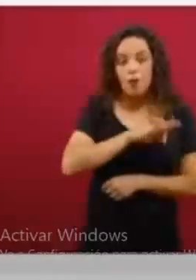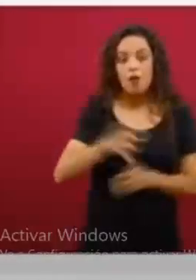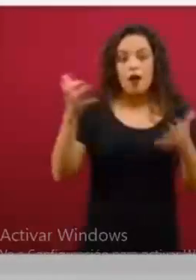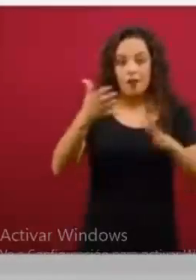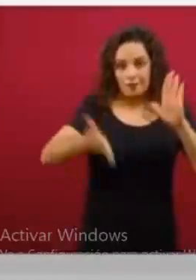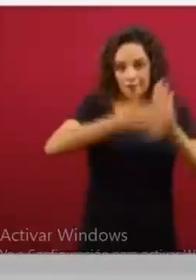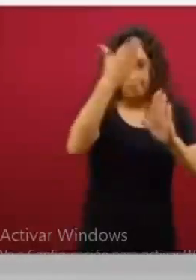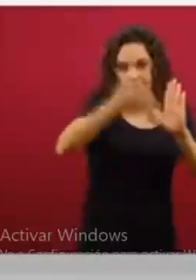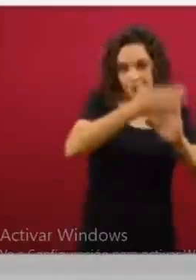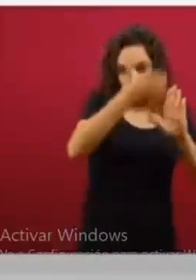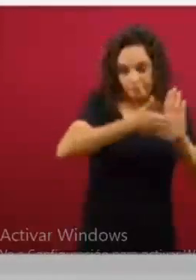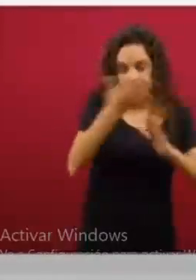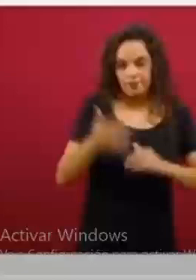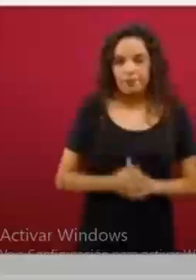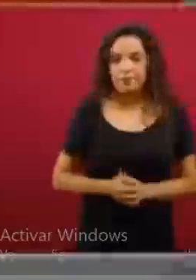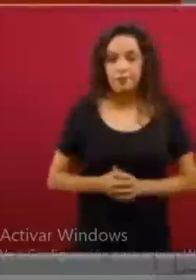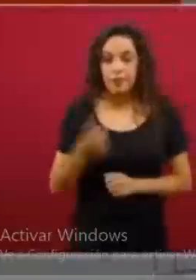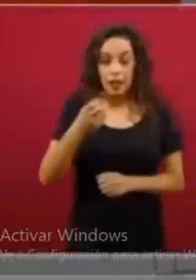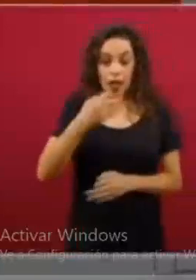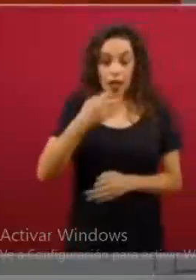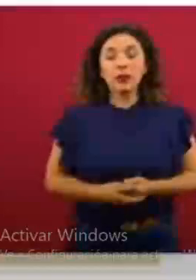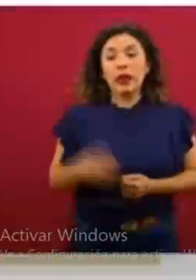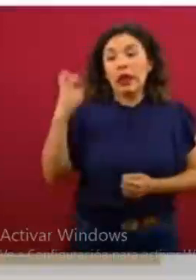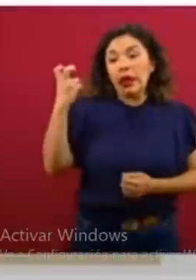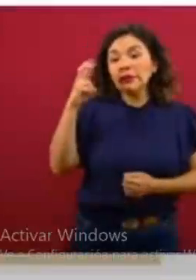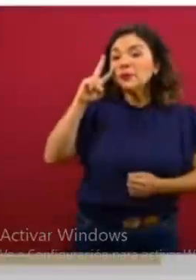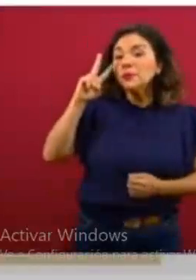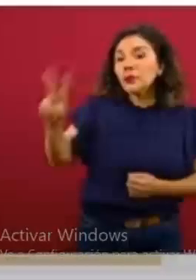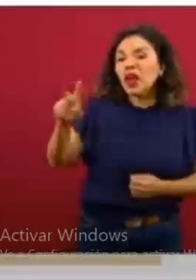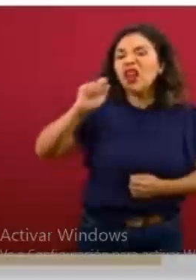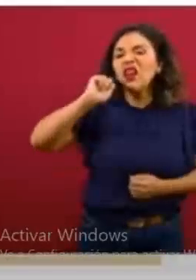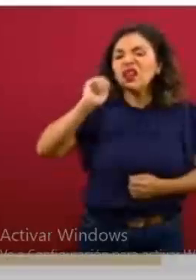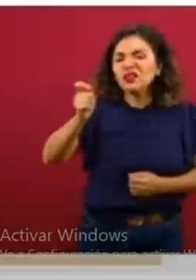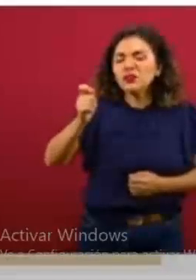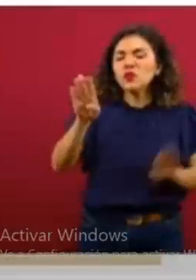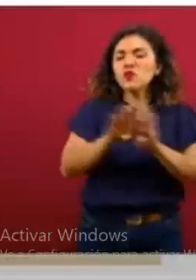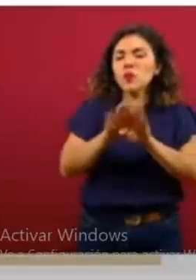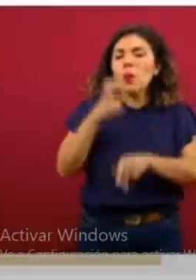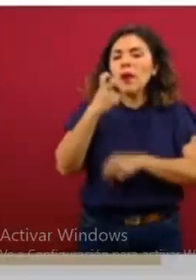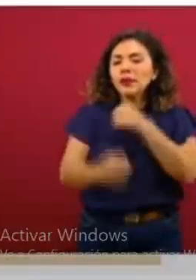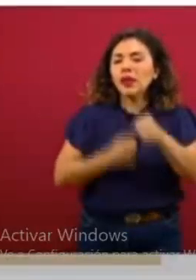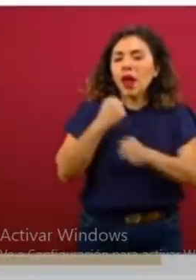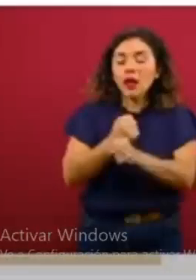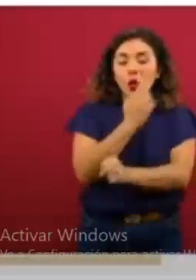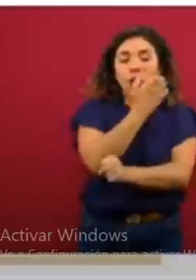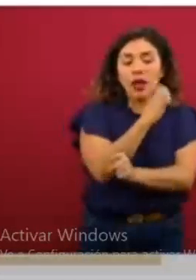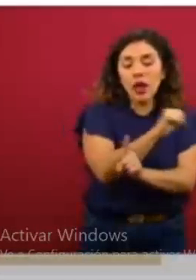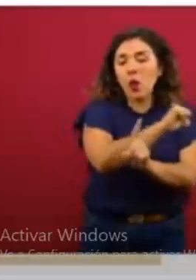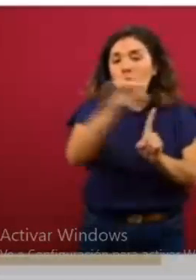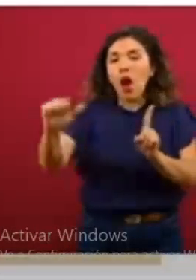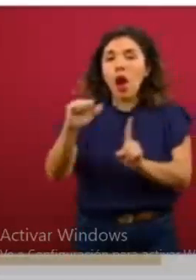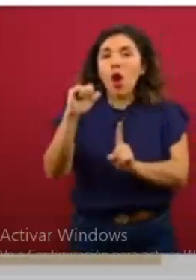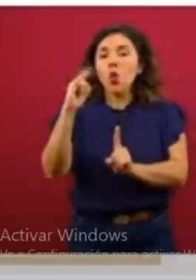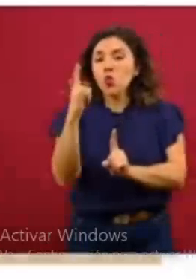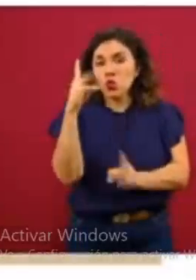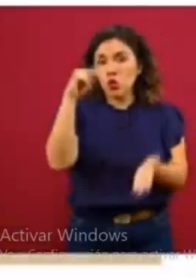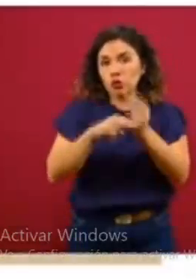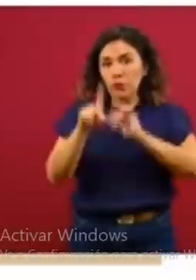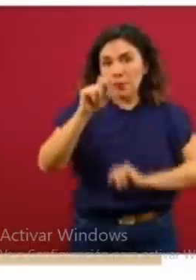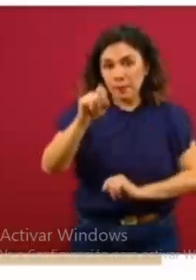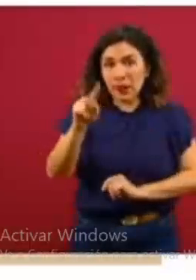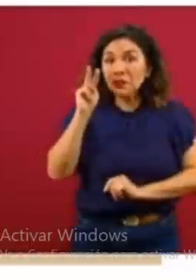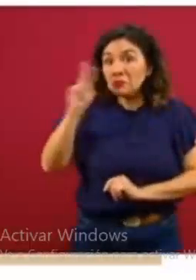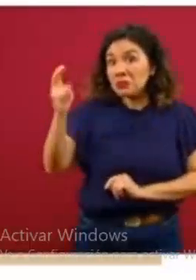pues todo el equipamiento, obviamente se requieren. Lo que es este año, de enero a julio de 2020,